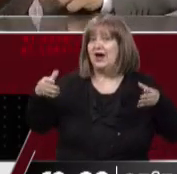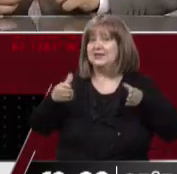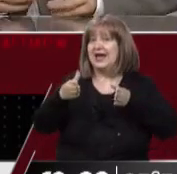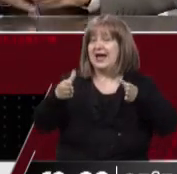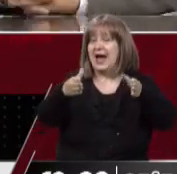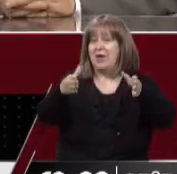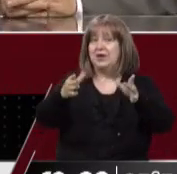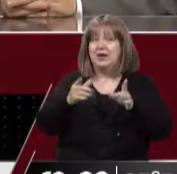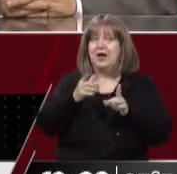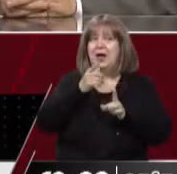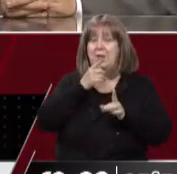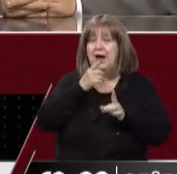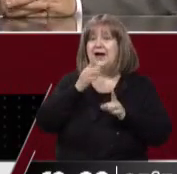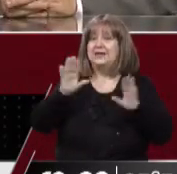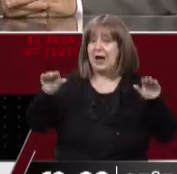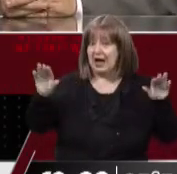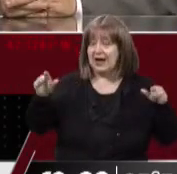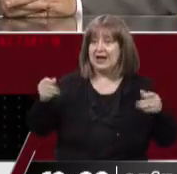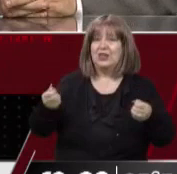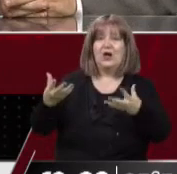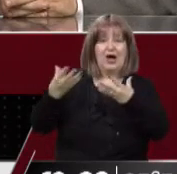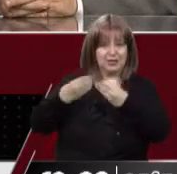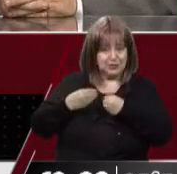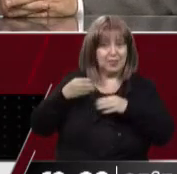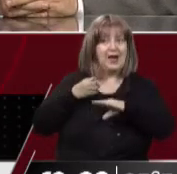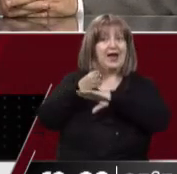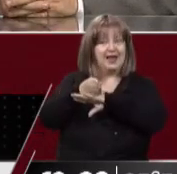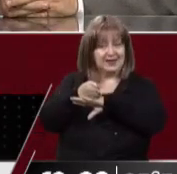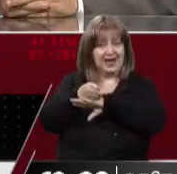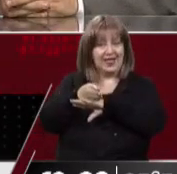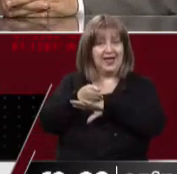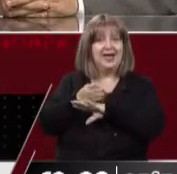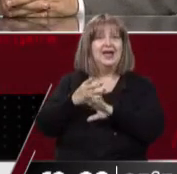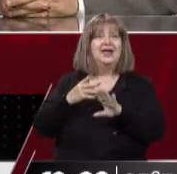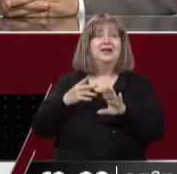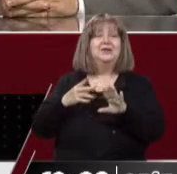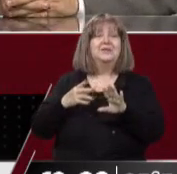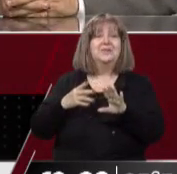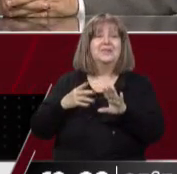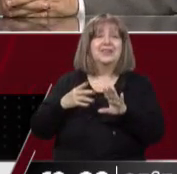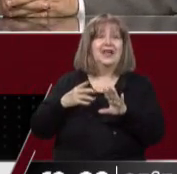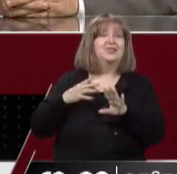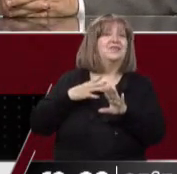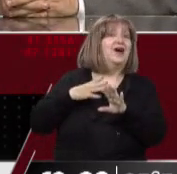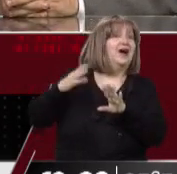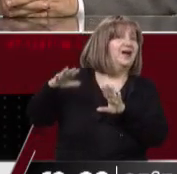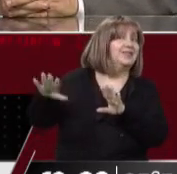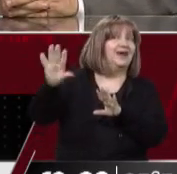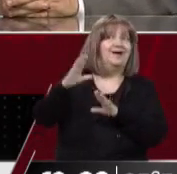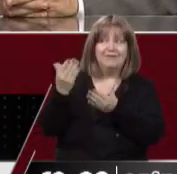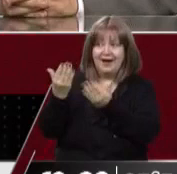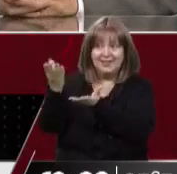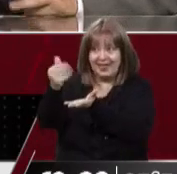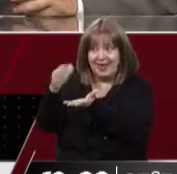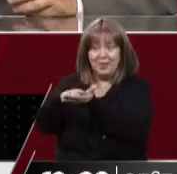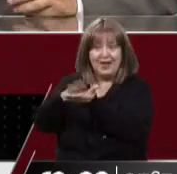también aparecen esos angelitos que nos dan una manito para las entradas. Todavía a ver, andan dando vuelta ahí,